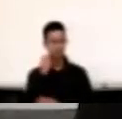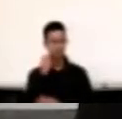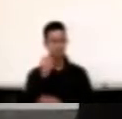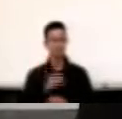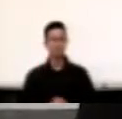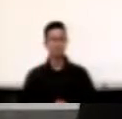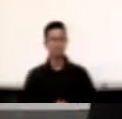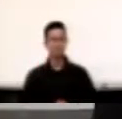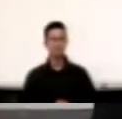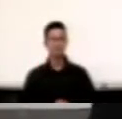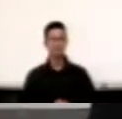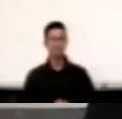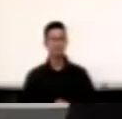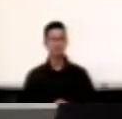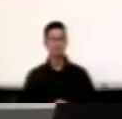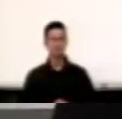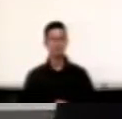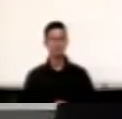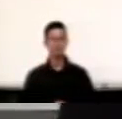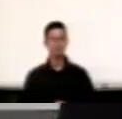Madrid.